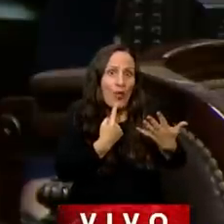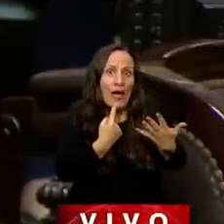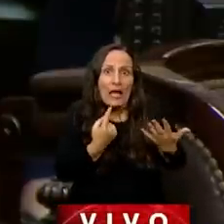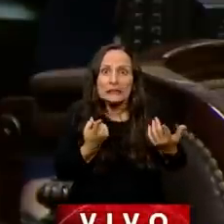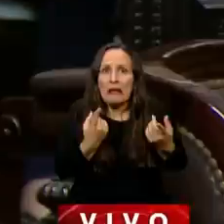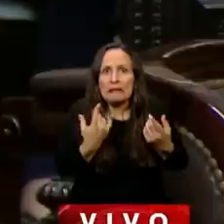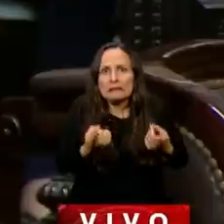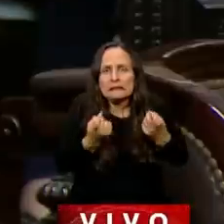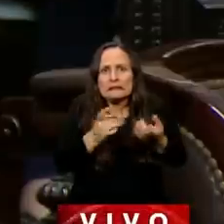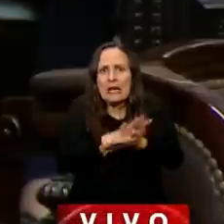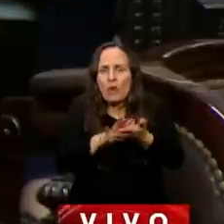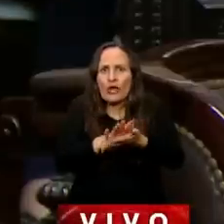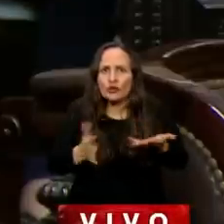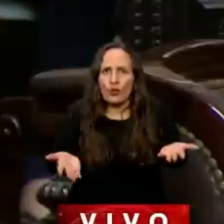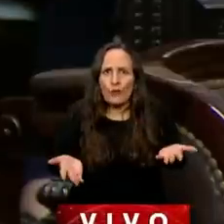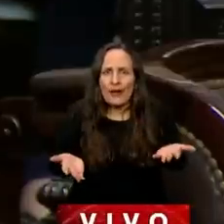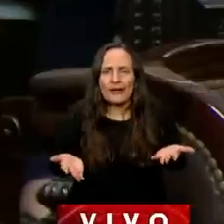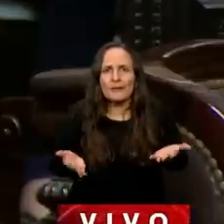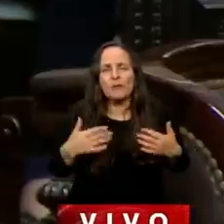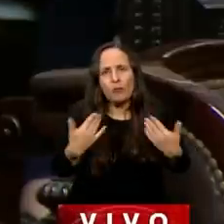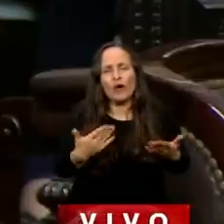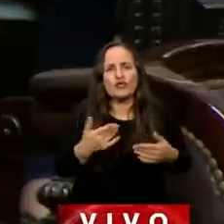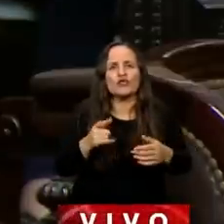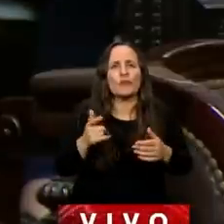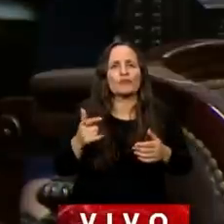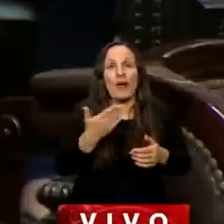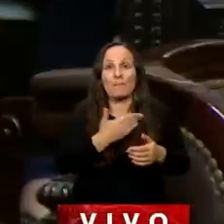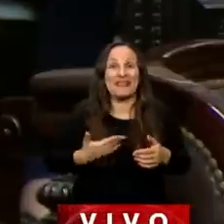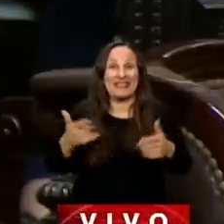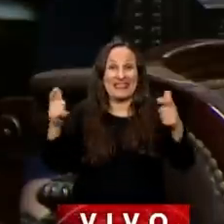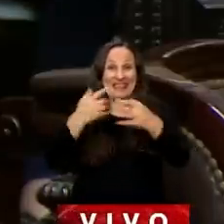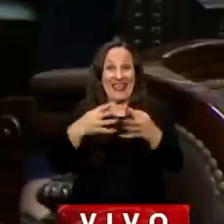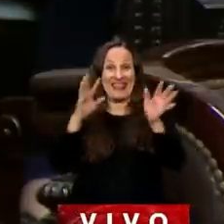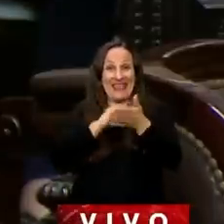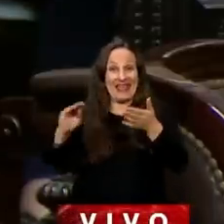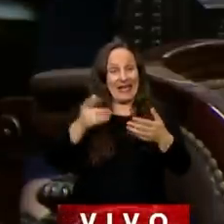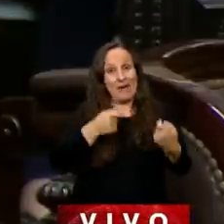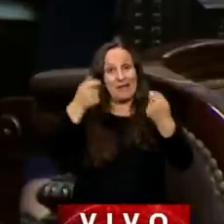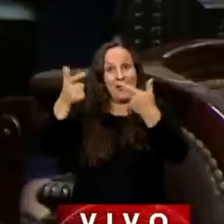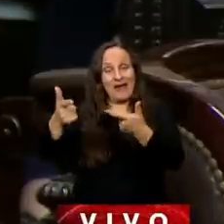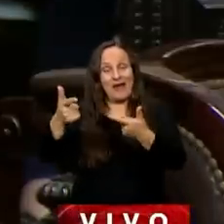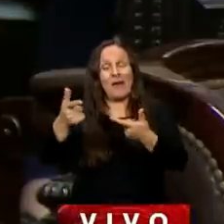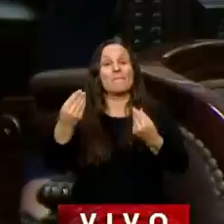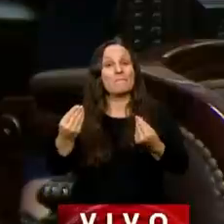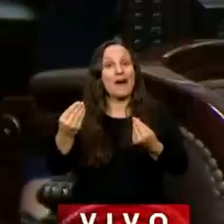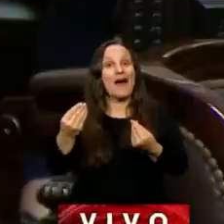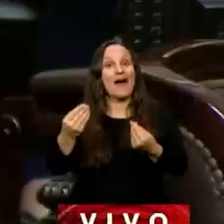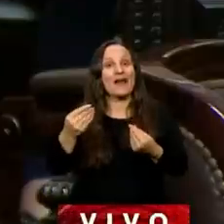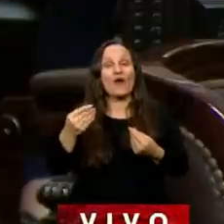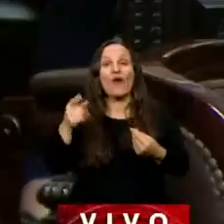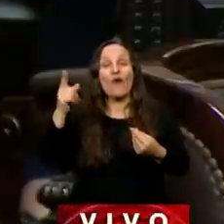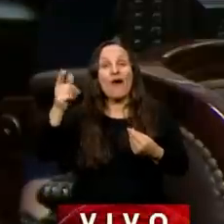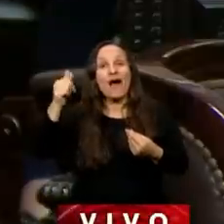que resolver. Así que le elevamos a la presidencia de esta Cámara una solicitud para que las autoridades de la